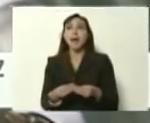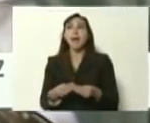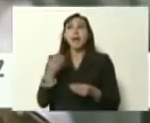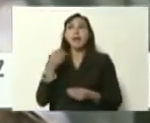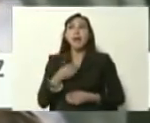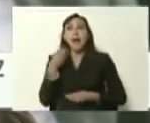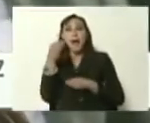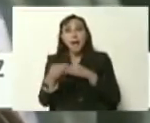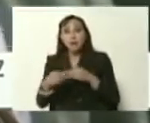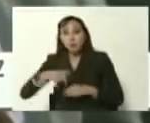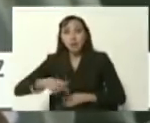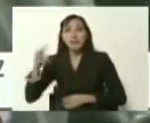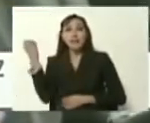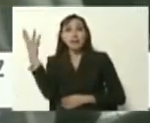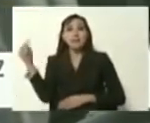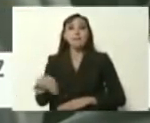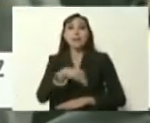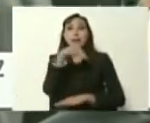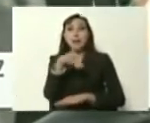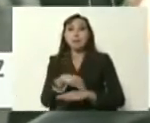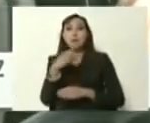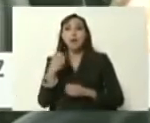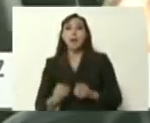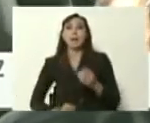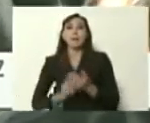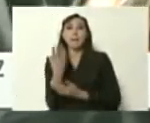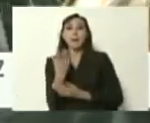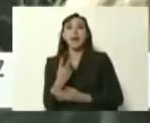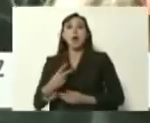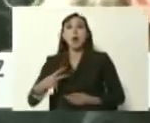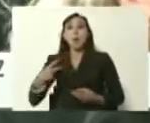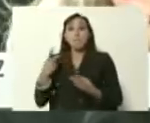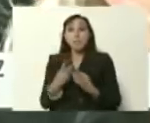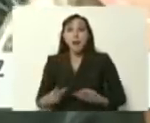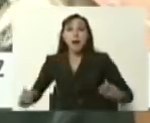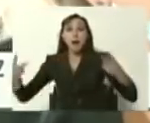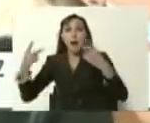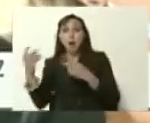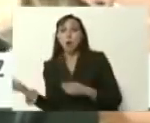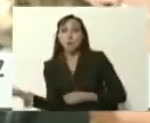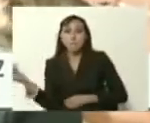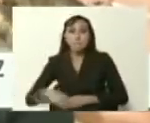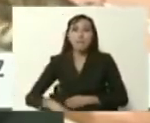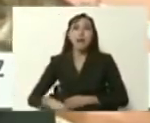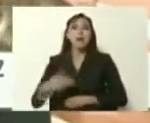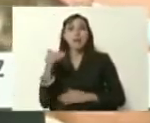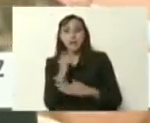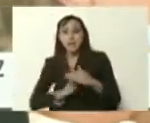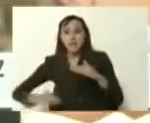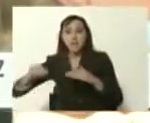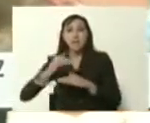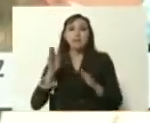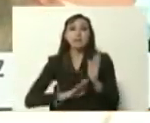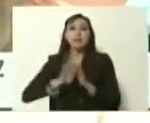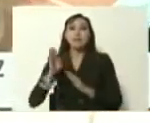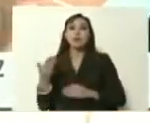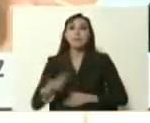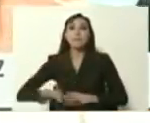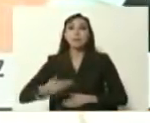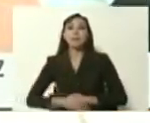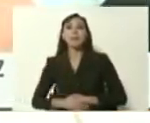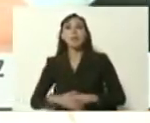creada en la Asamblea Nacional como un valor agregado de altura y desarrollo, una